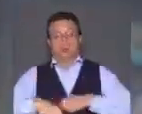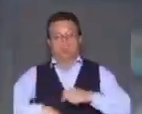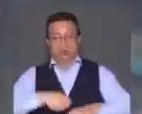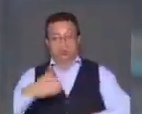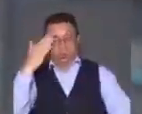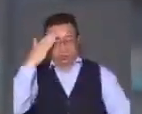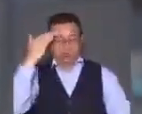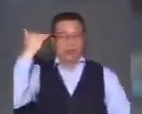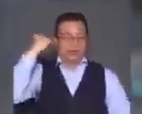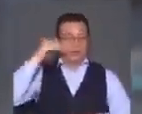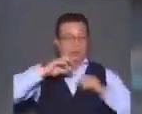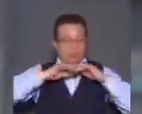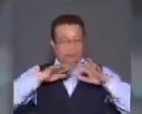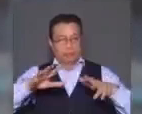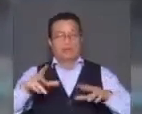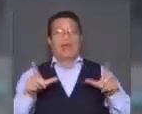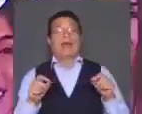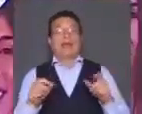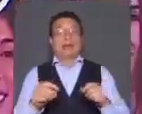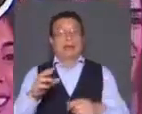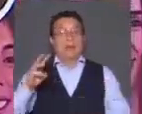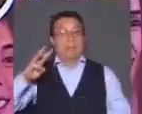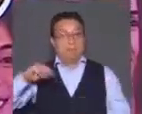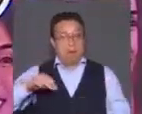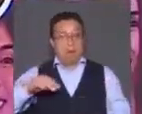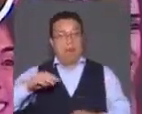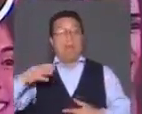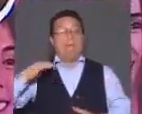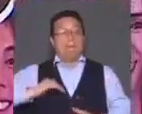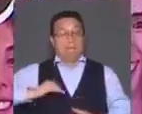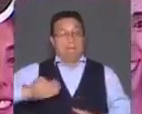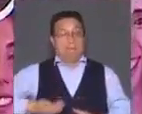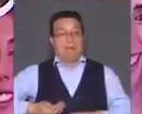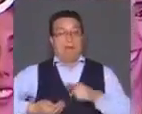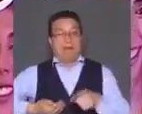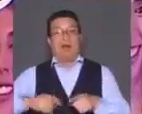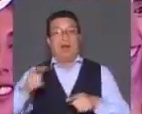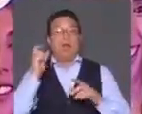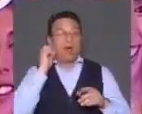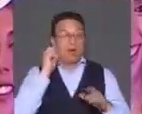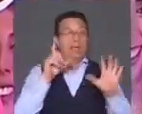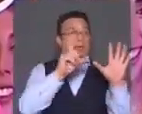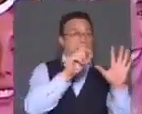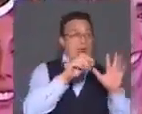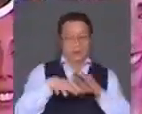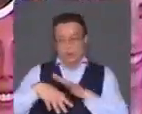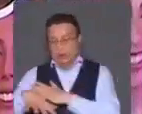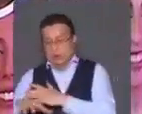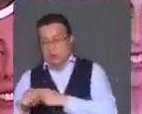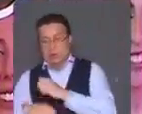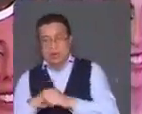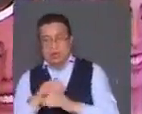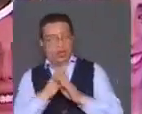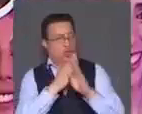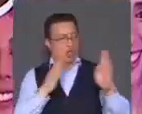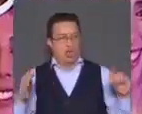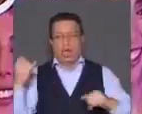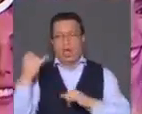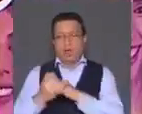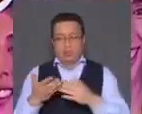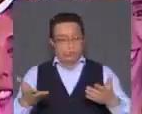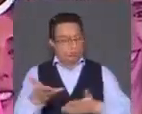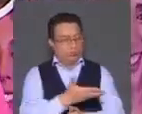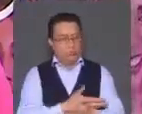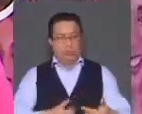de mama, el más frecuente en Chile y el mundo. Hay mujeres de 70, mujeres de 15, aquí todas somos amigas, venimos a pasarlo bien,